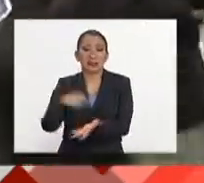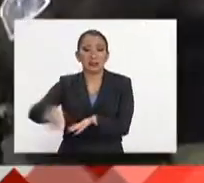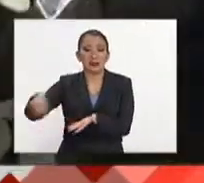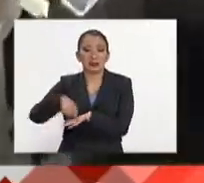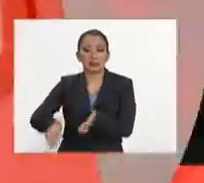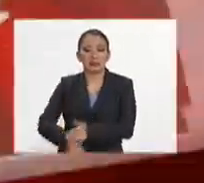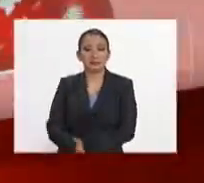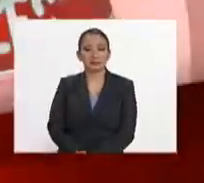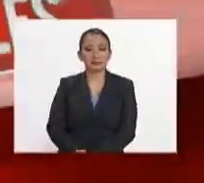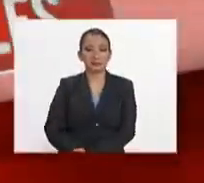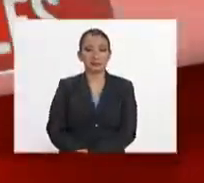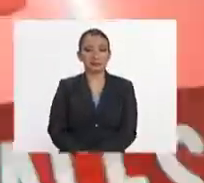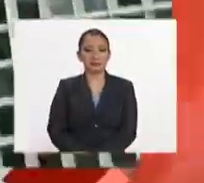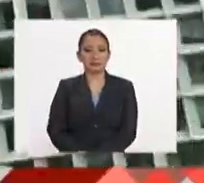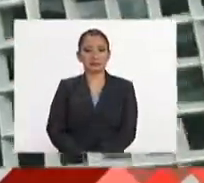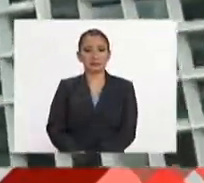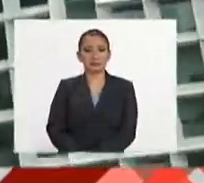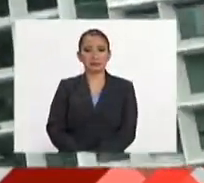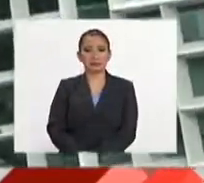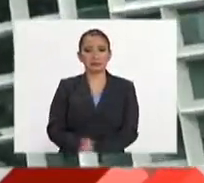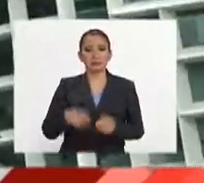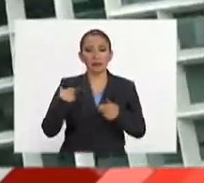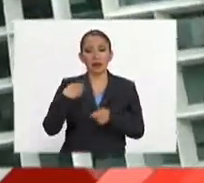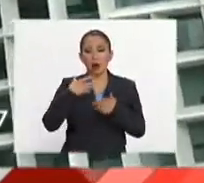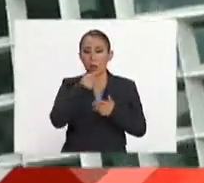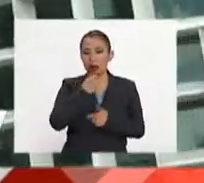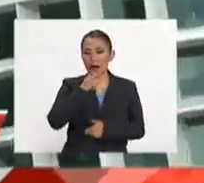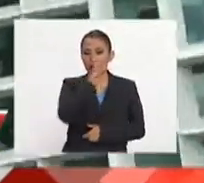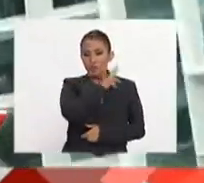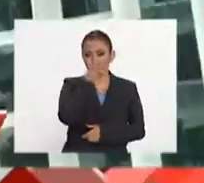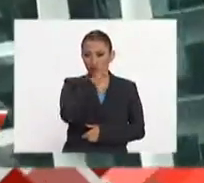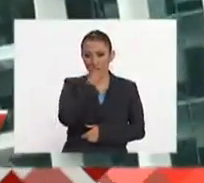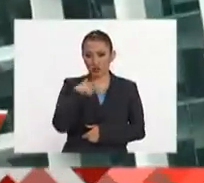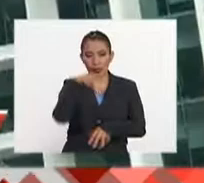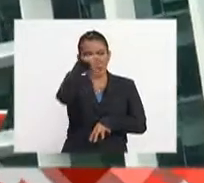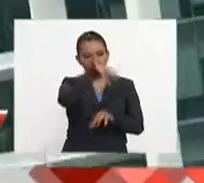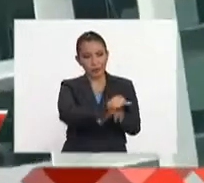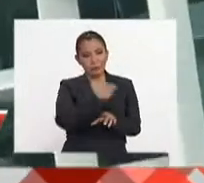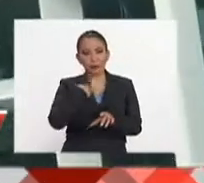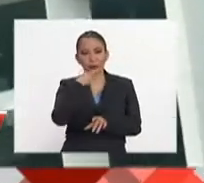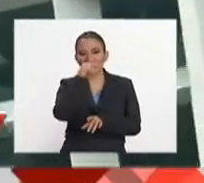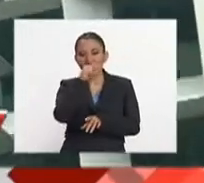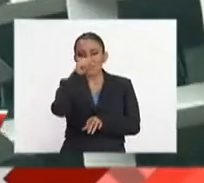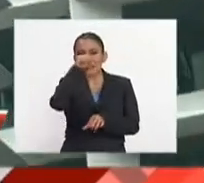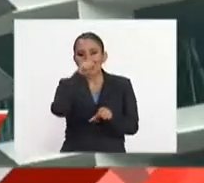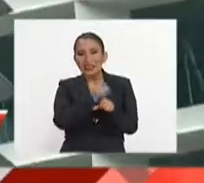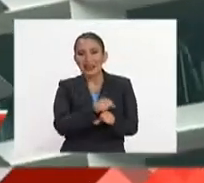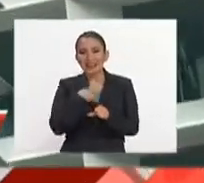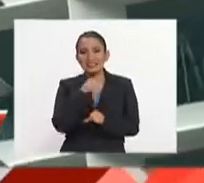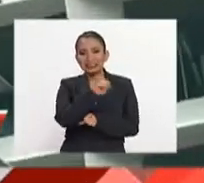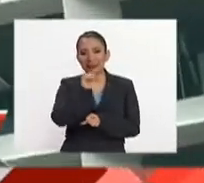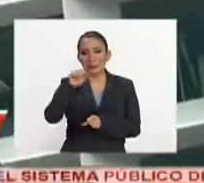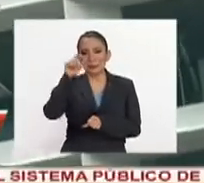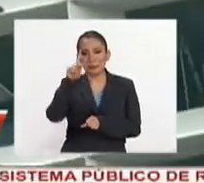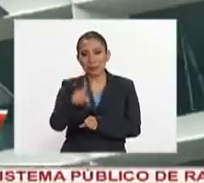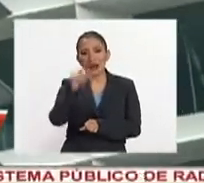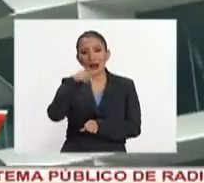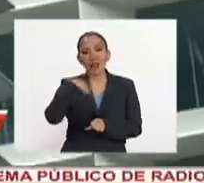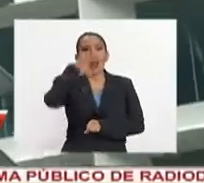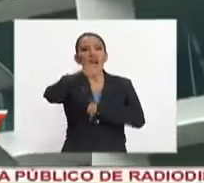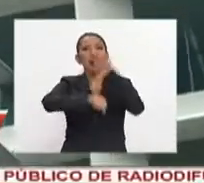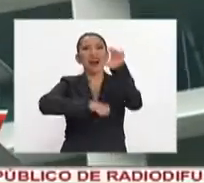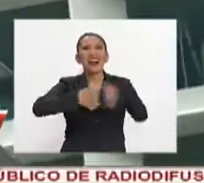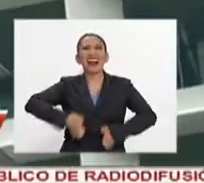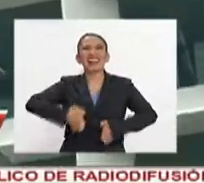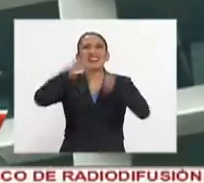sus compras. El ciudadano ruso Kirill N. fue detenido por elementos de la Secretaría de Seguridad Pública tras escalar